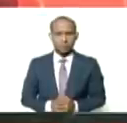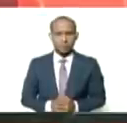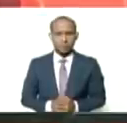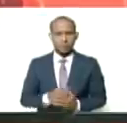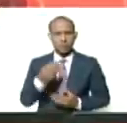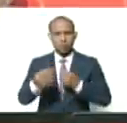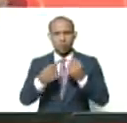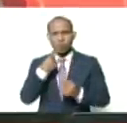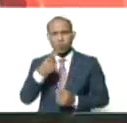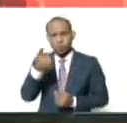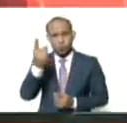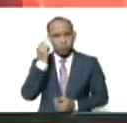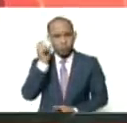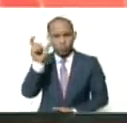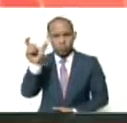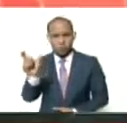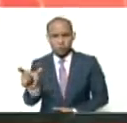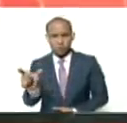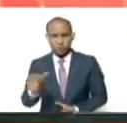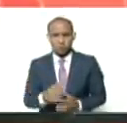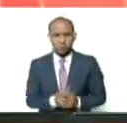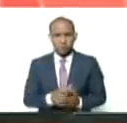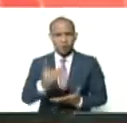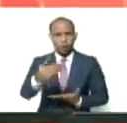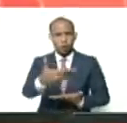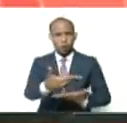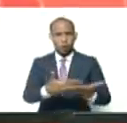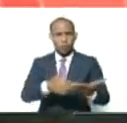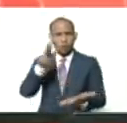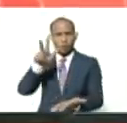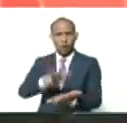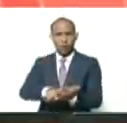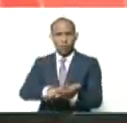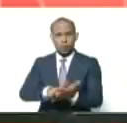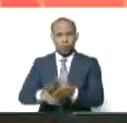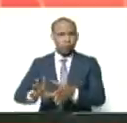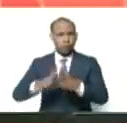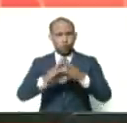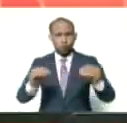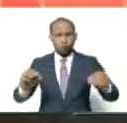Como dijo ella, y el documento que hemos aprobado por unanimidad,